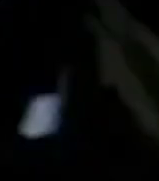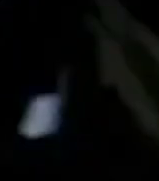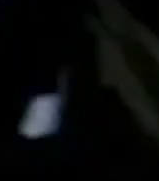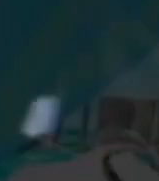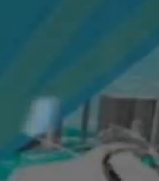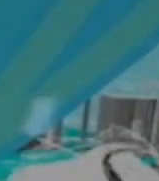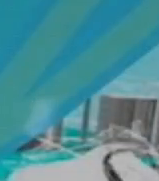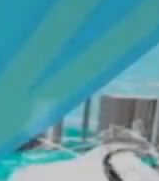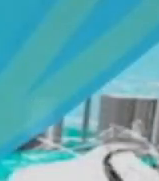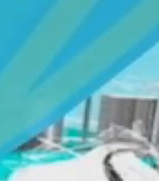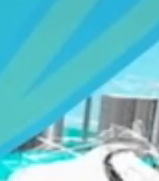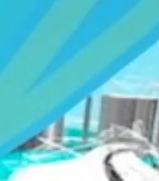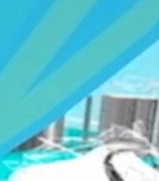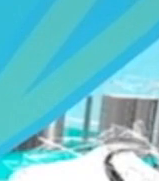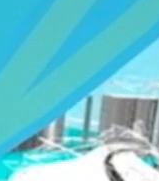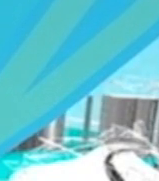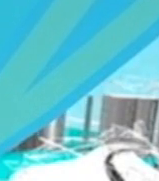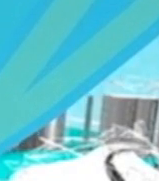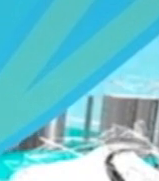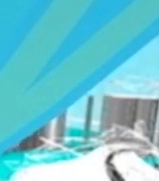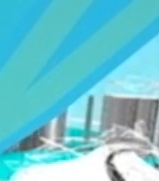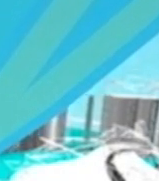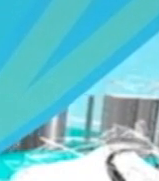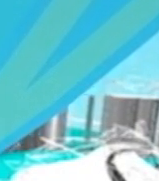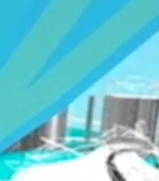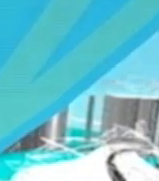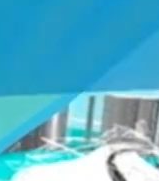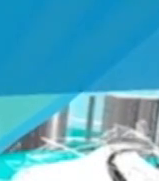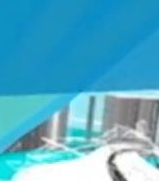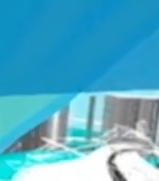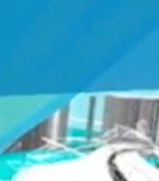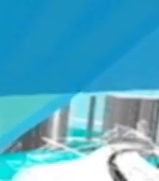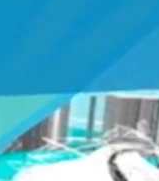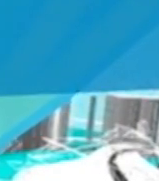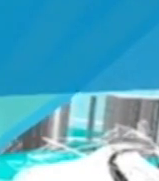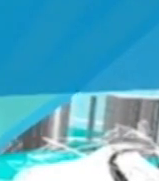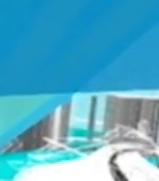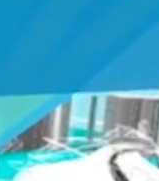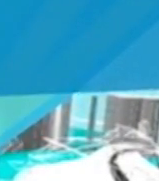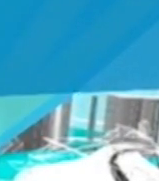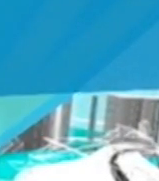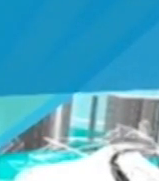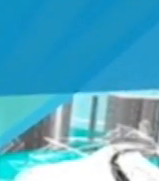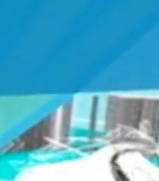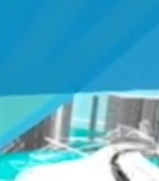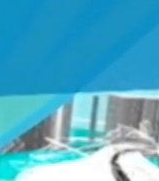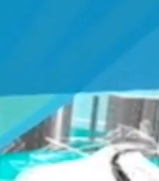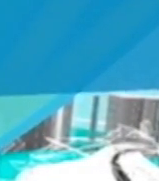longevidad. El ICT le presentó la sección Animales en Libertad.